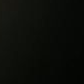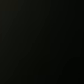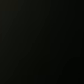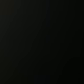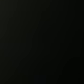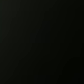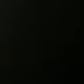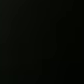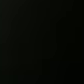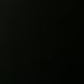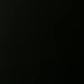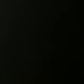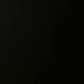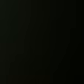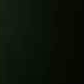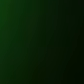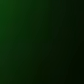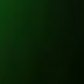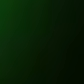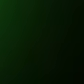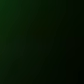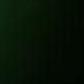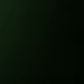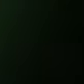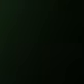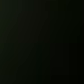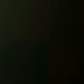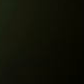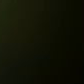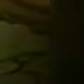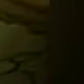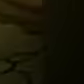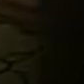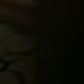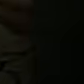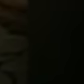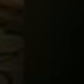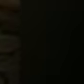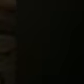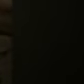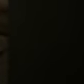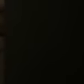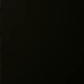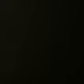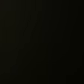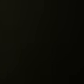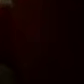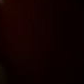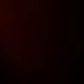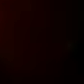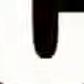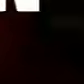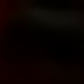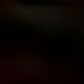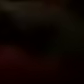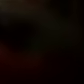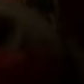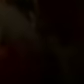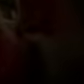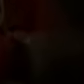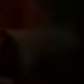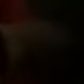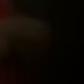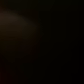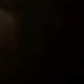por otro, una familia que busca incansablemente a su ser querido de cuatro patas. Amor